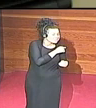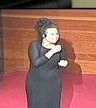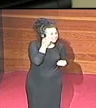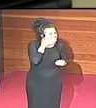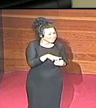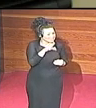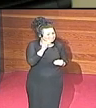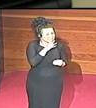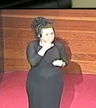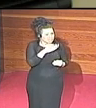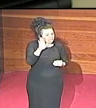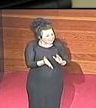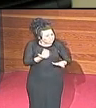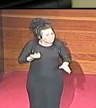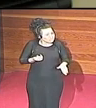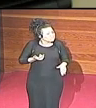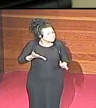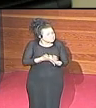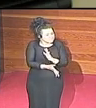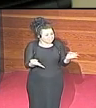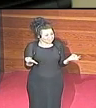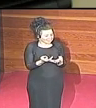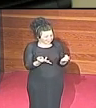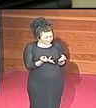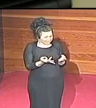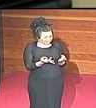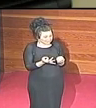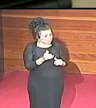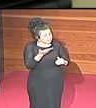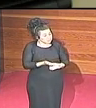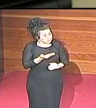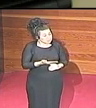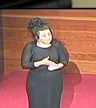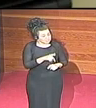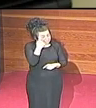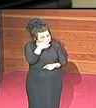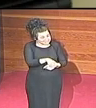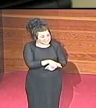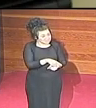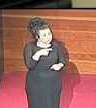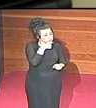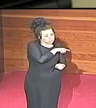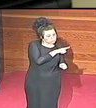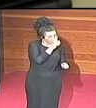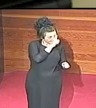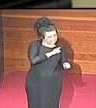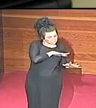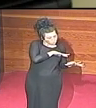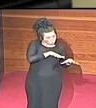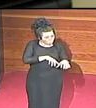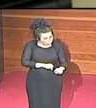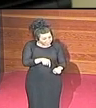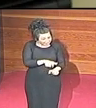muy importante para saber lo que espera la población de las zonas ocupadas por las fuerzas rusas y,